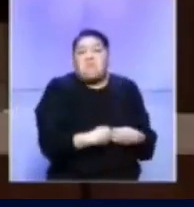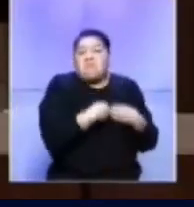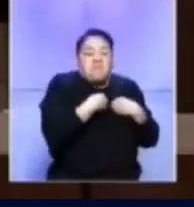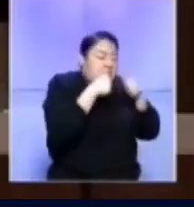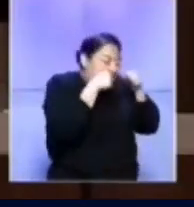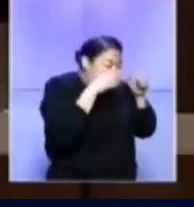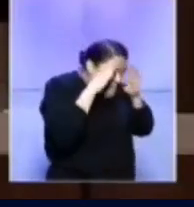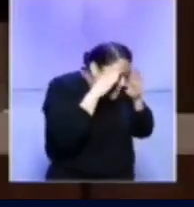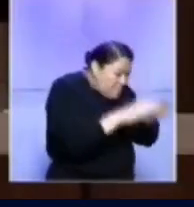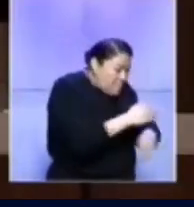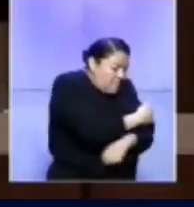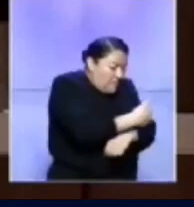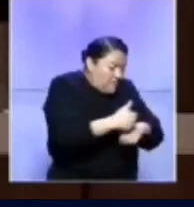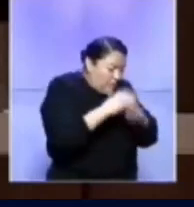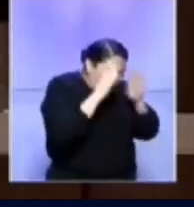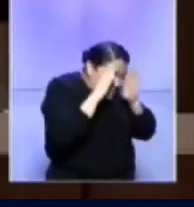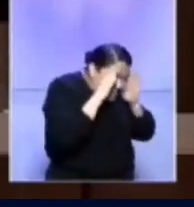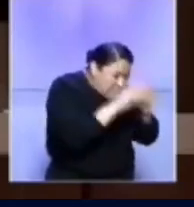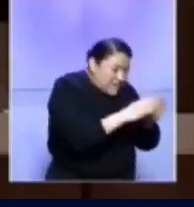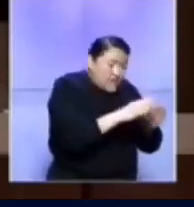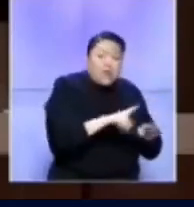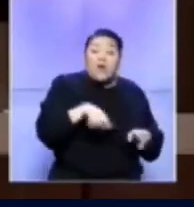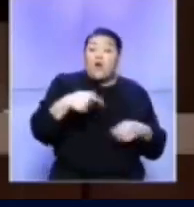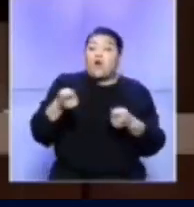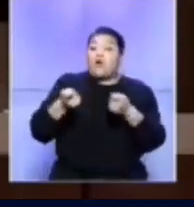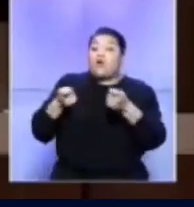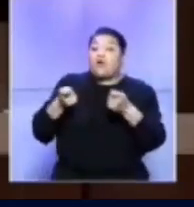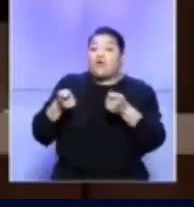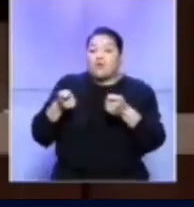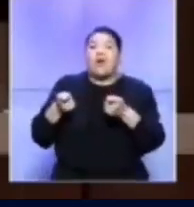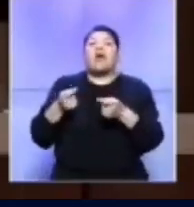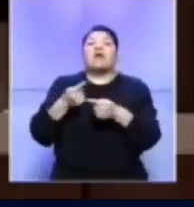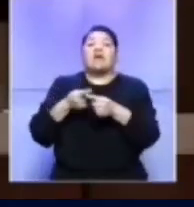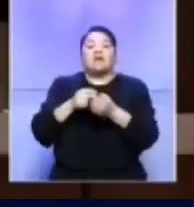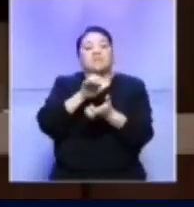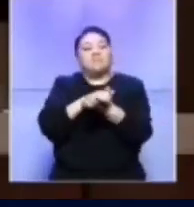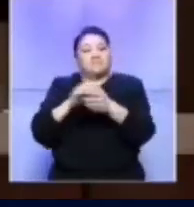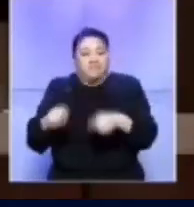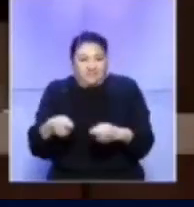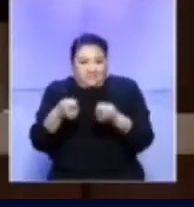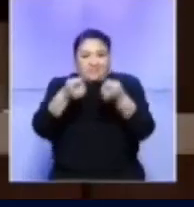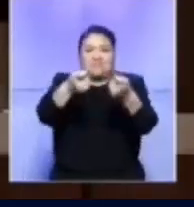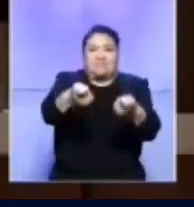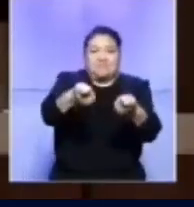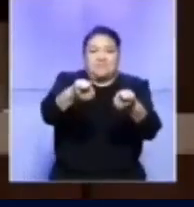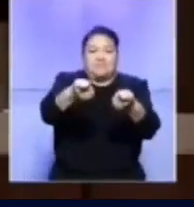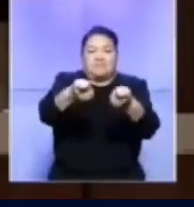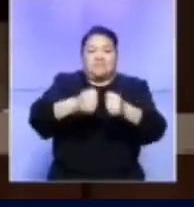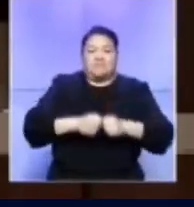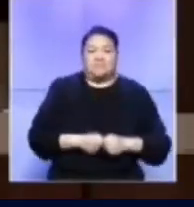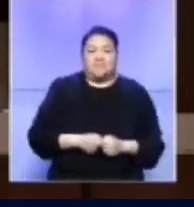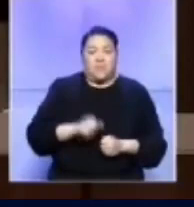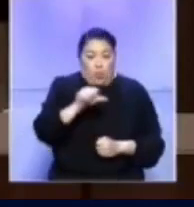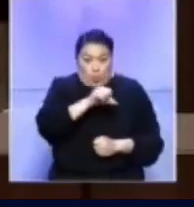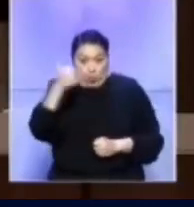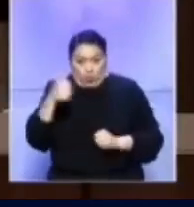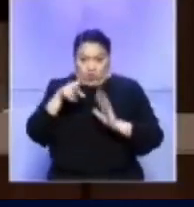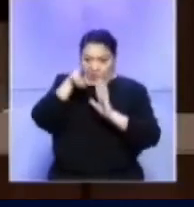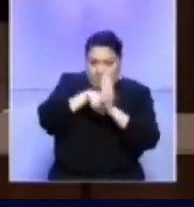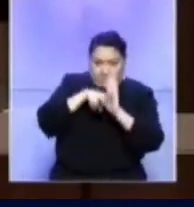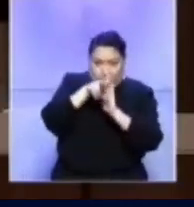o familiares y dejarle los temas públicos a su marido otra publicación